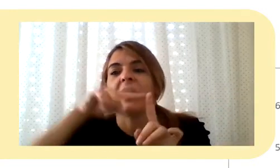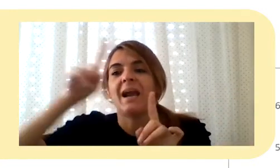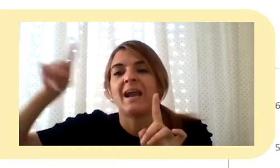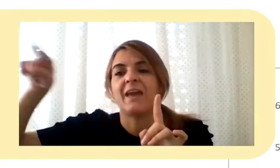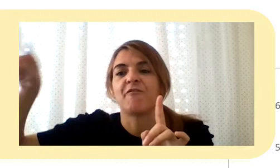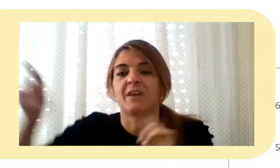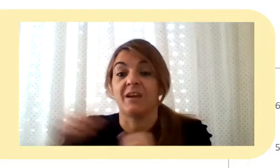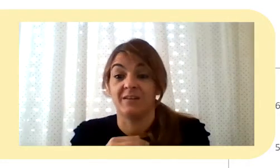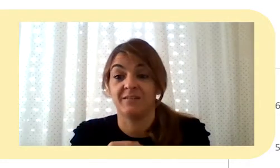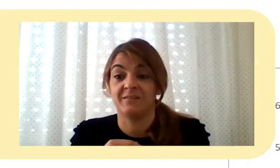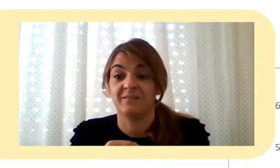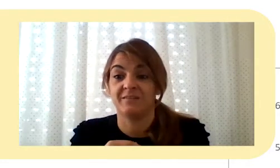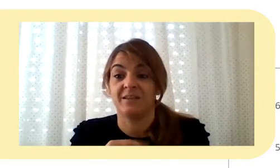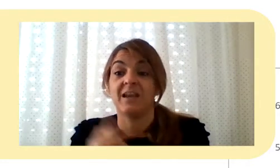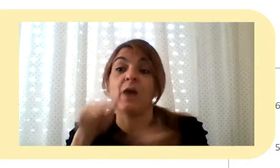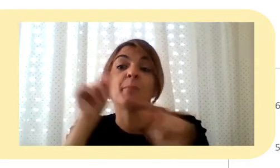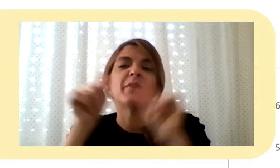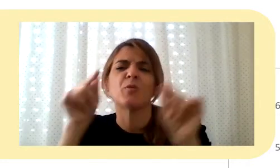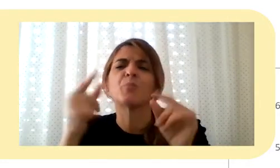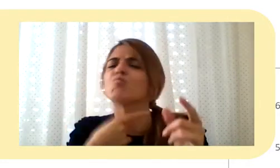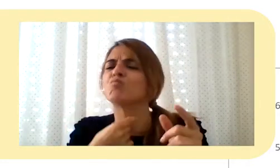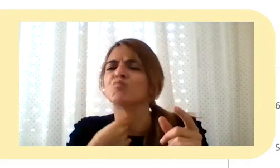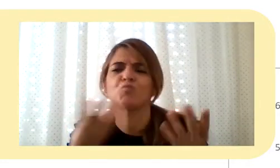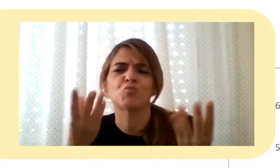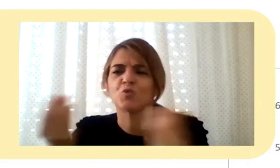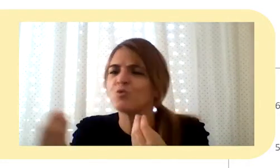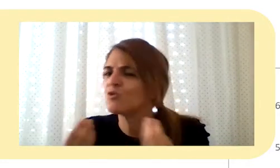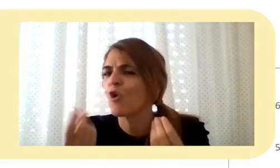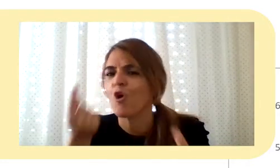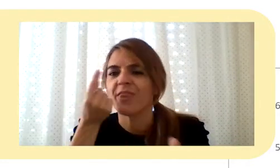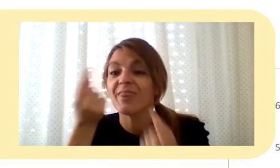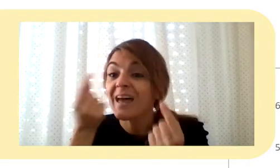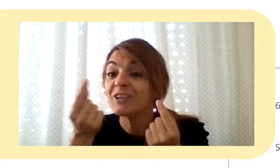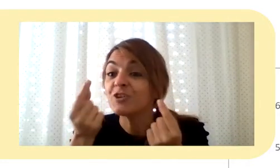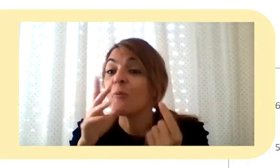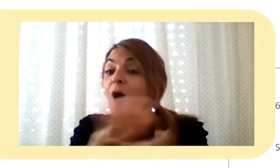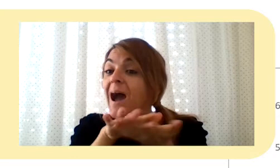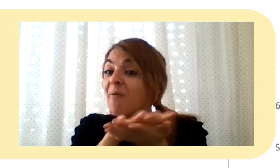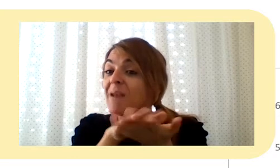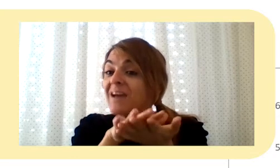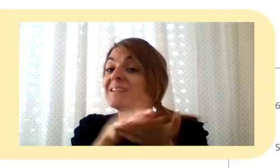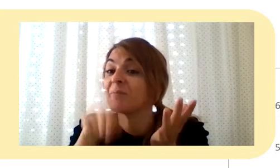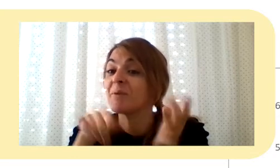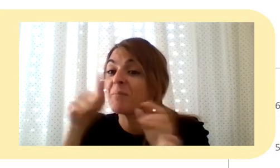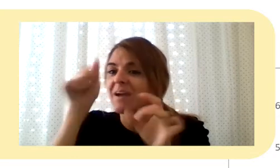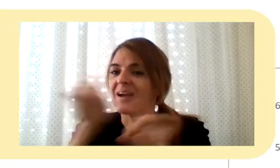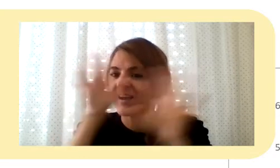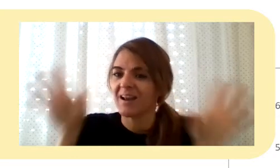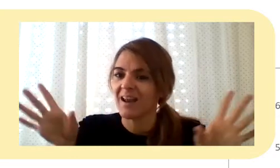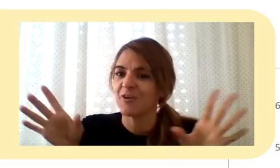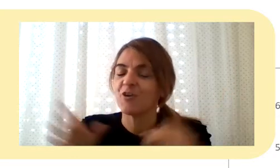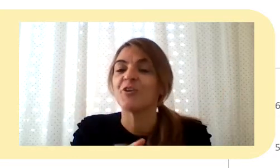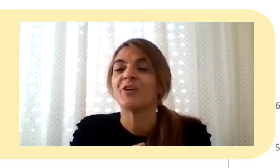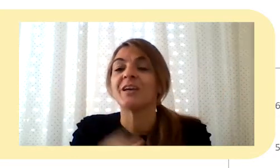las epidemiólogas y epidemiólogos nos gustan mucho los datos, como veis, nos hablan y realmente nosotros lo que, por ejemplo, vemos aquí es que han habido